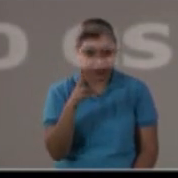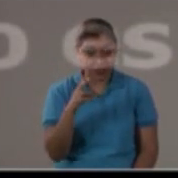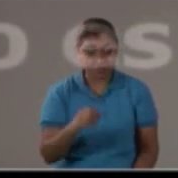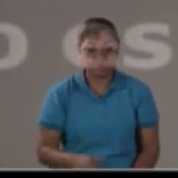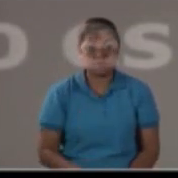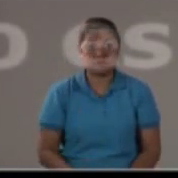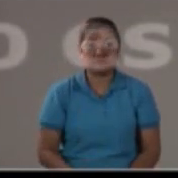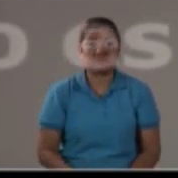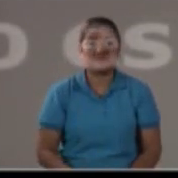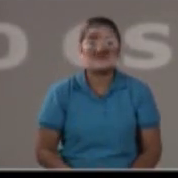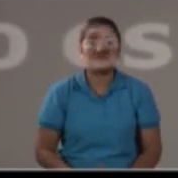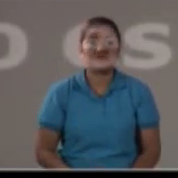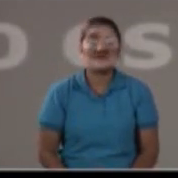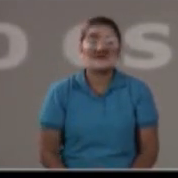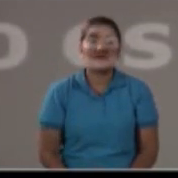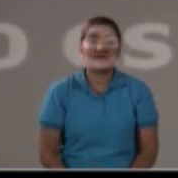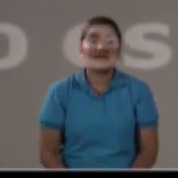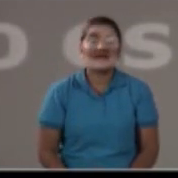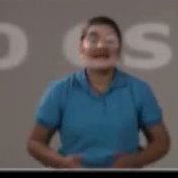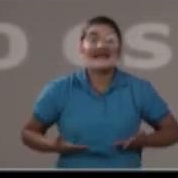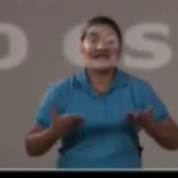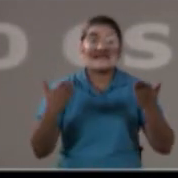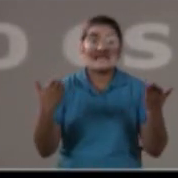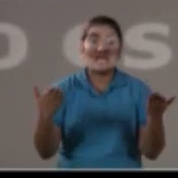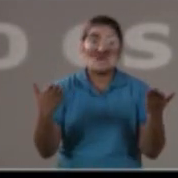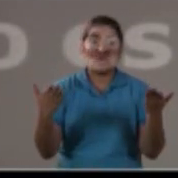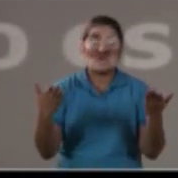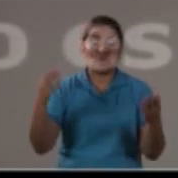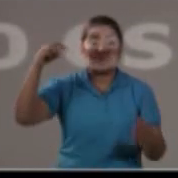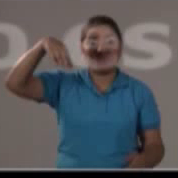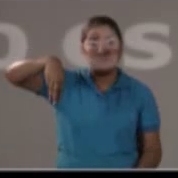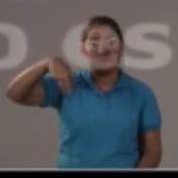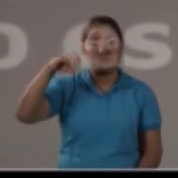Con el contexto de Génesis 14 se le dio Melquisedec. Él tomó pan.